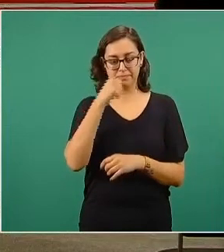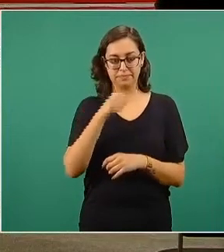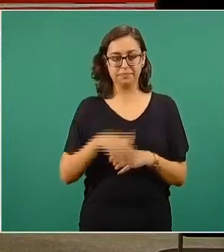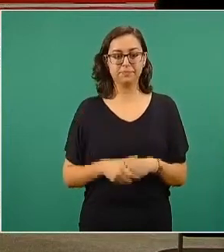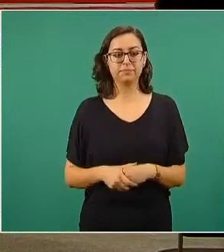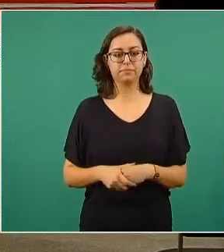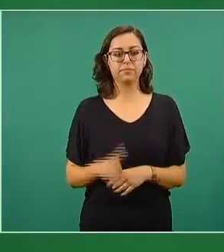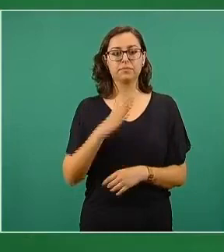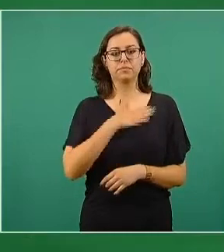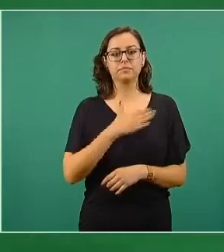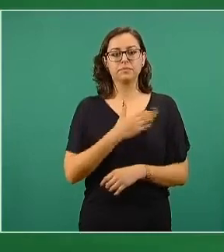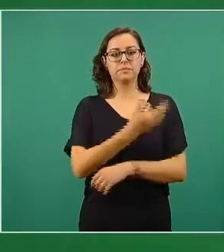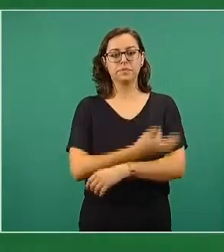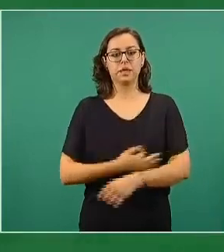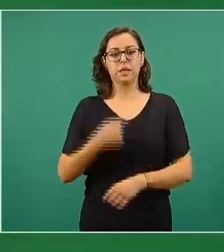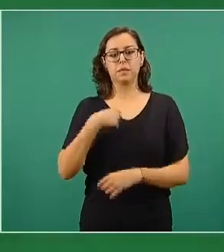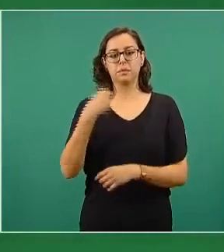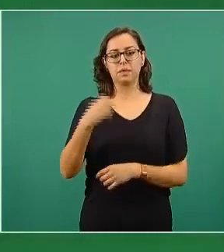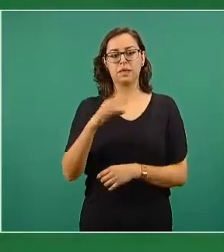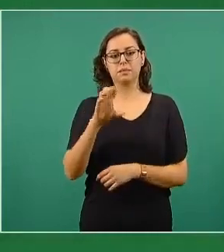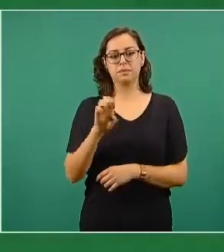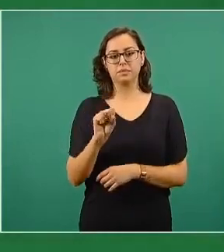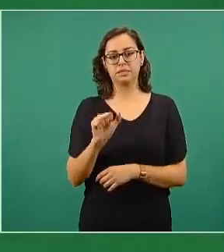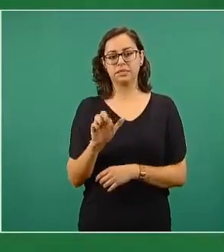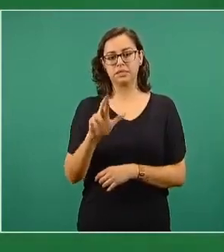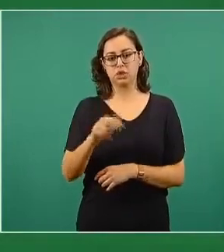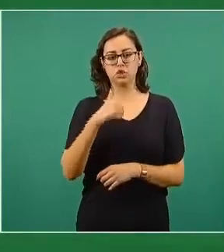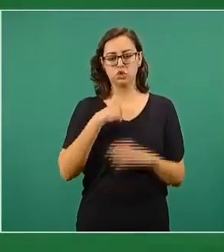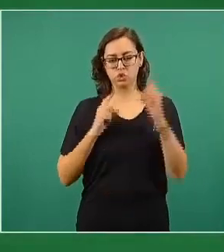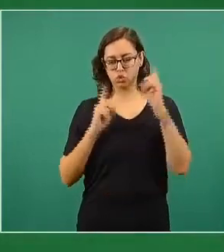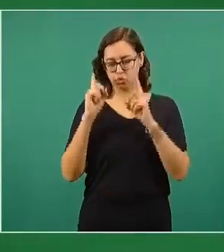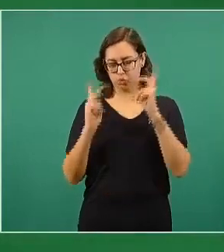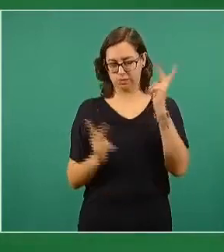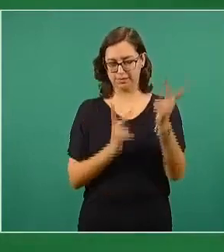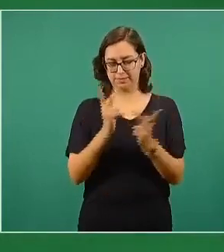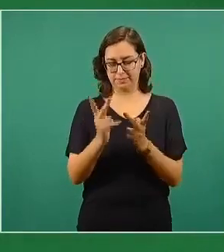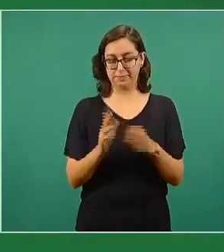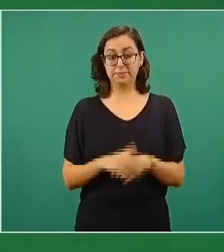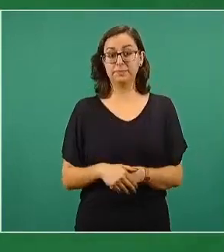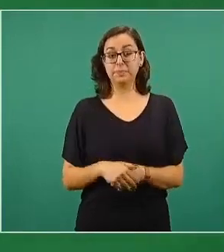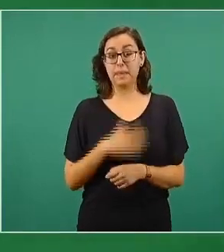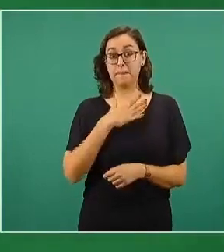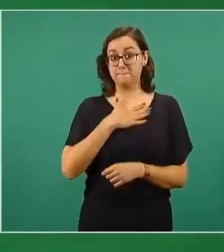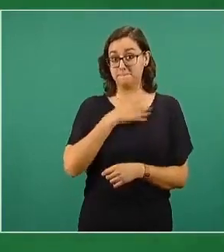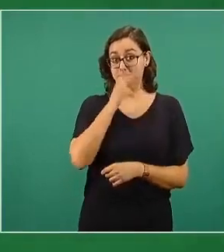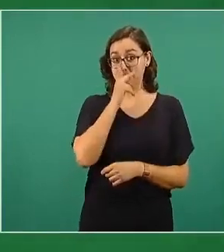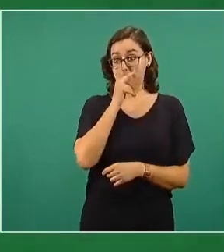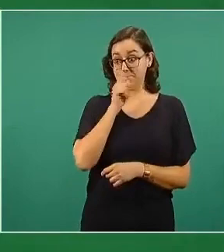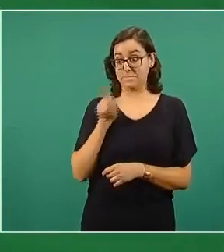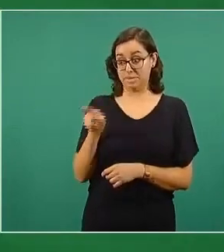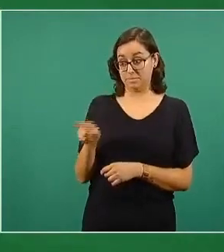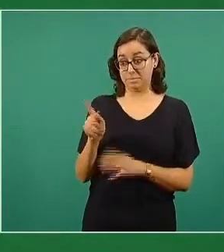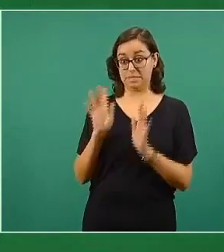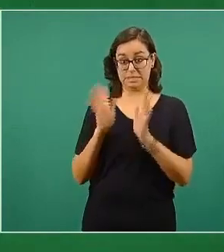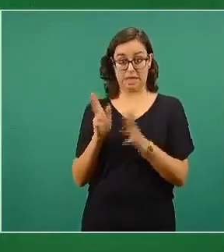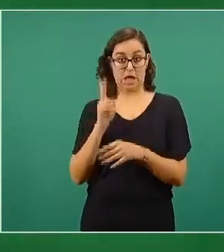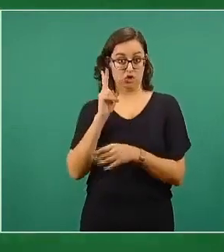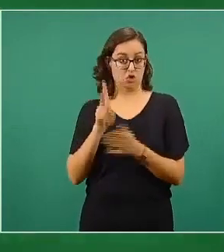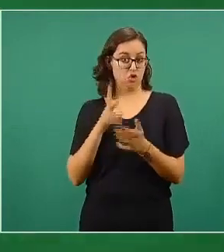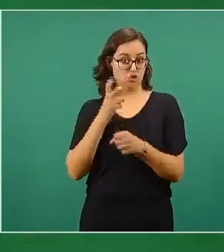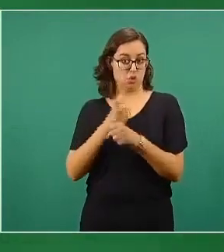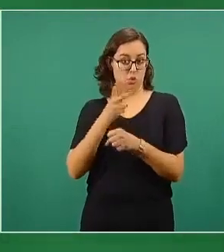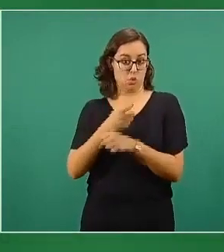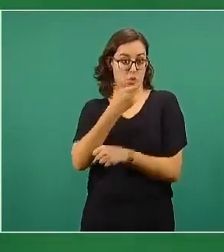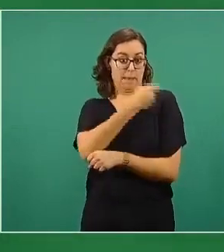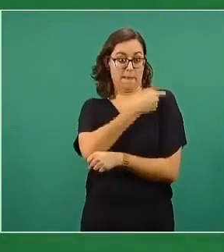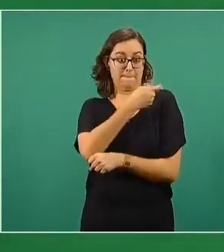Hola, buenas tardes, doctores. Me llamo César y tengo un par de dudas. Mi papá acaba de ser vacunado de su segunda dosis de la vacuna. Mi